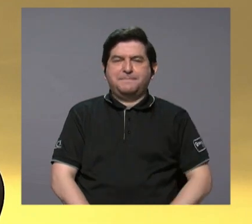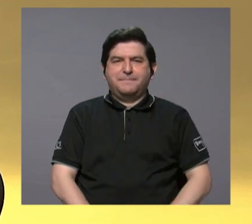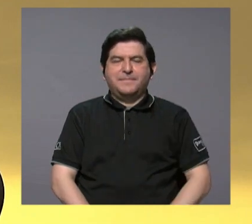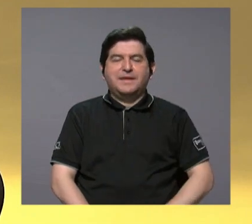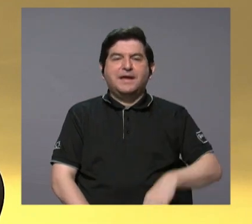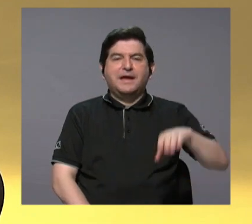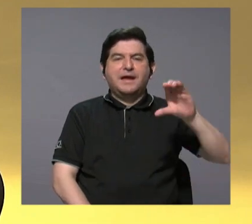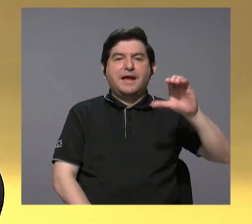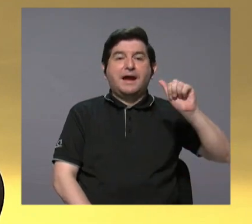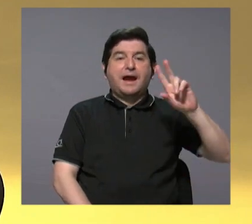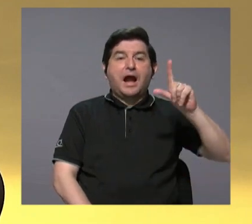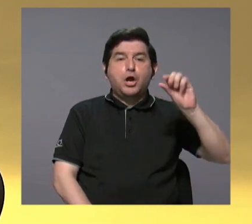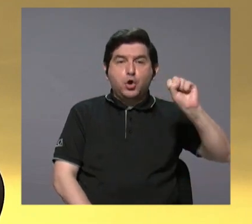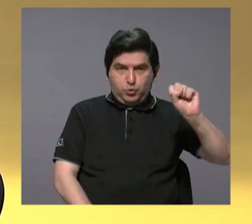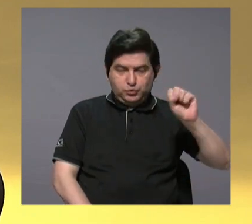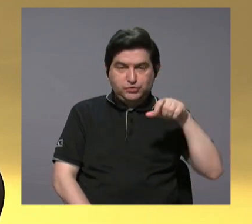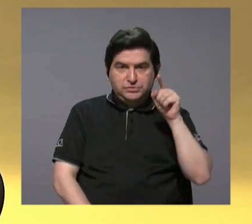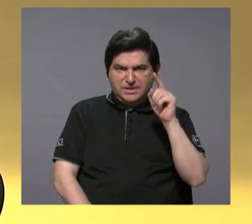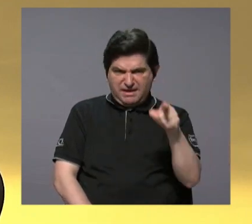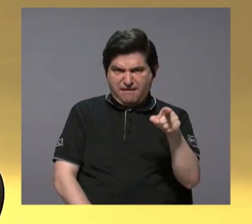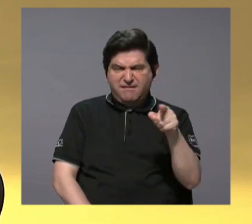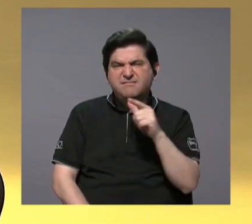Carlos Pañi es un